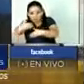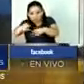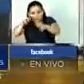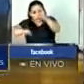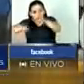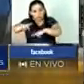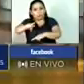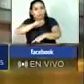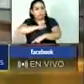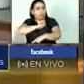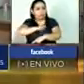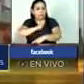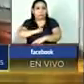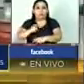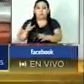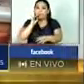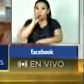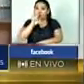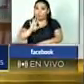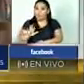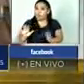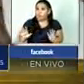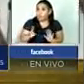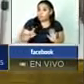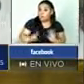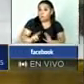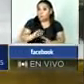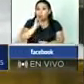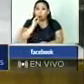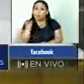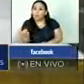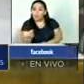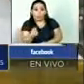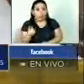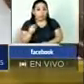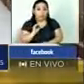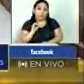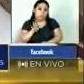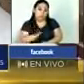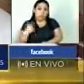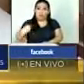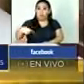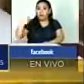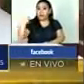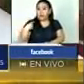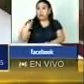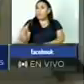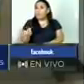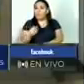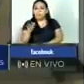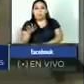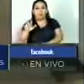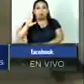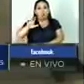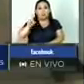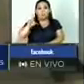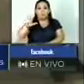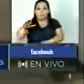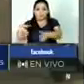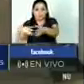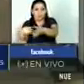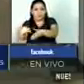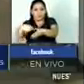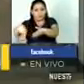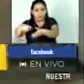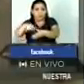responsable y médico el doctor no informó la cantidad hasta el día de ayer se hablaban que eran más de 15 personas